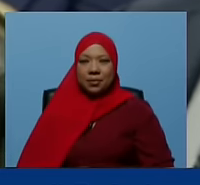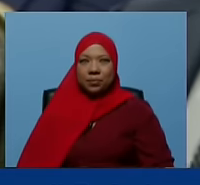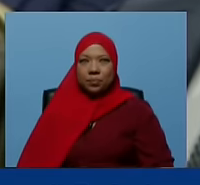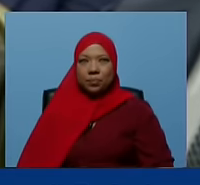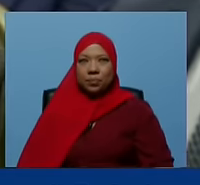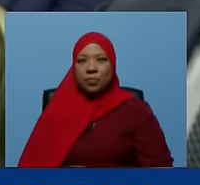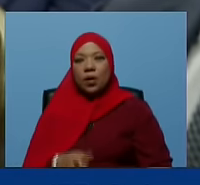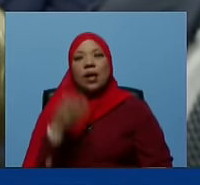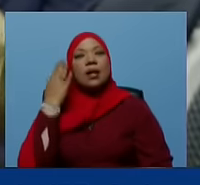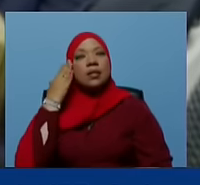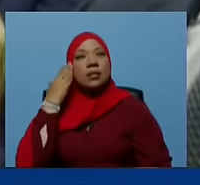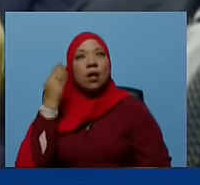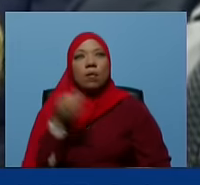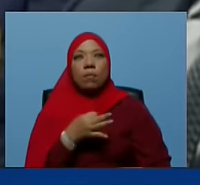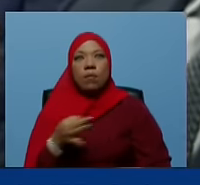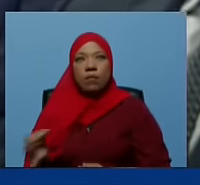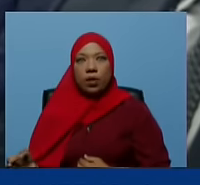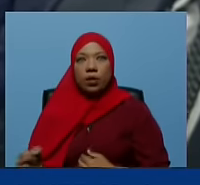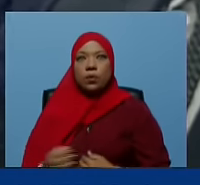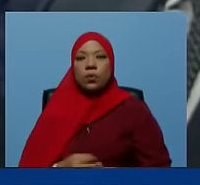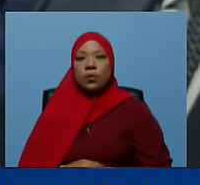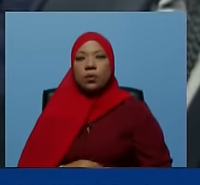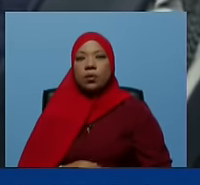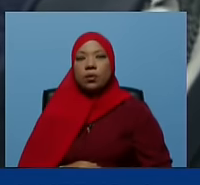Lo saben perfectamente